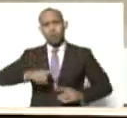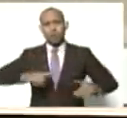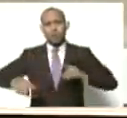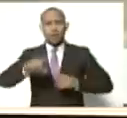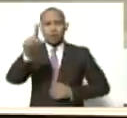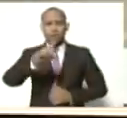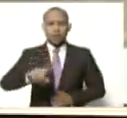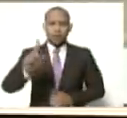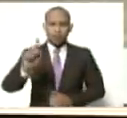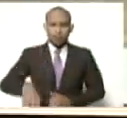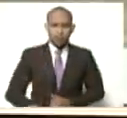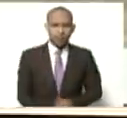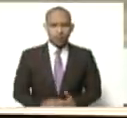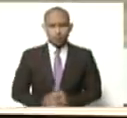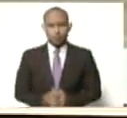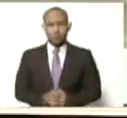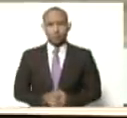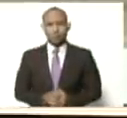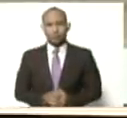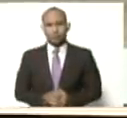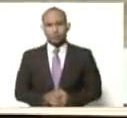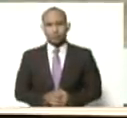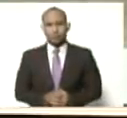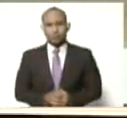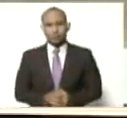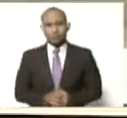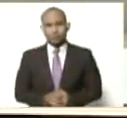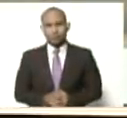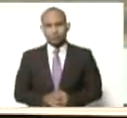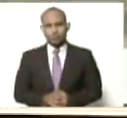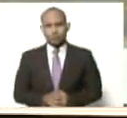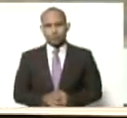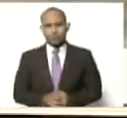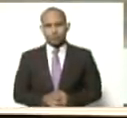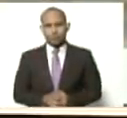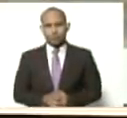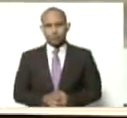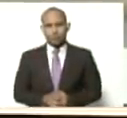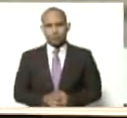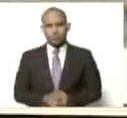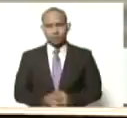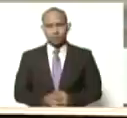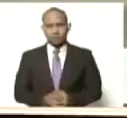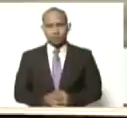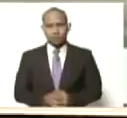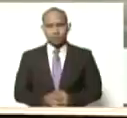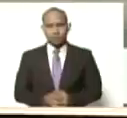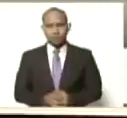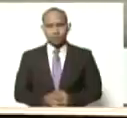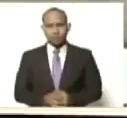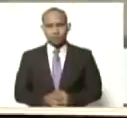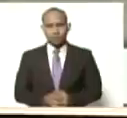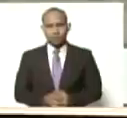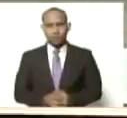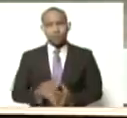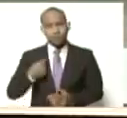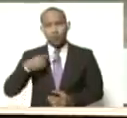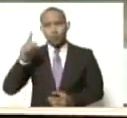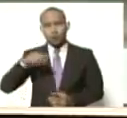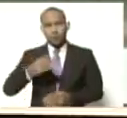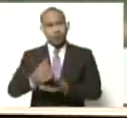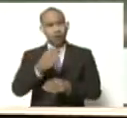sindical, Héctor, Benavide, Ricardo, Mervin, almirante en jefe. Yo fui